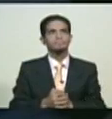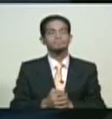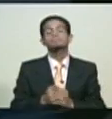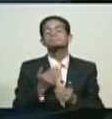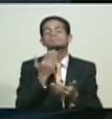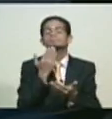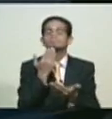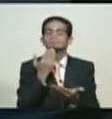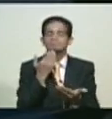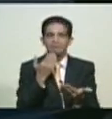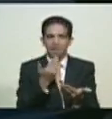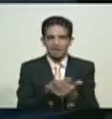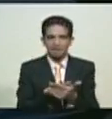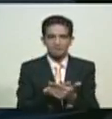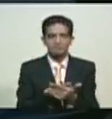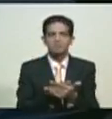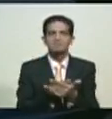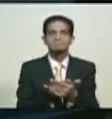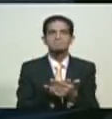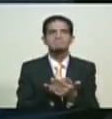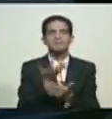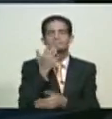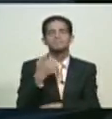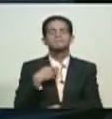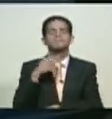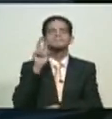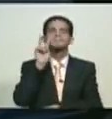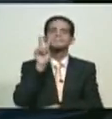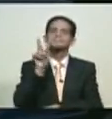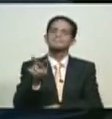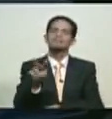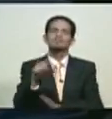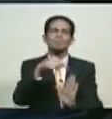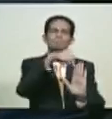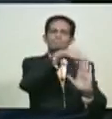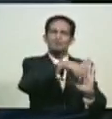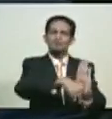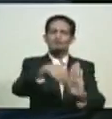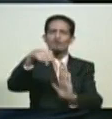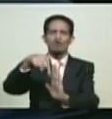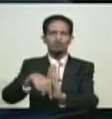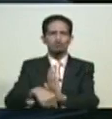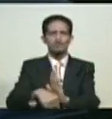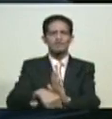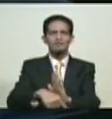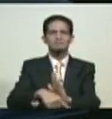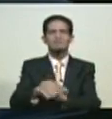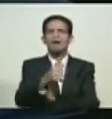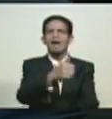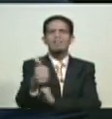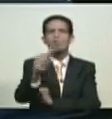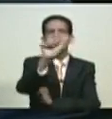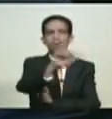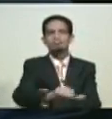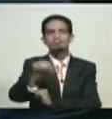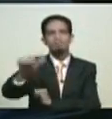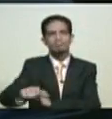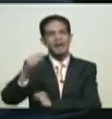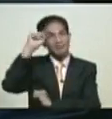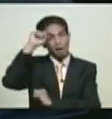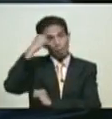viendo el nivel de profundidad de este encuentro recordaba que hace exactamente un año